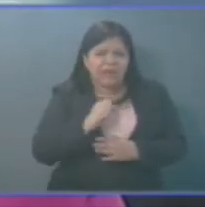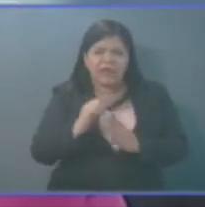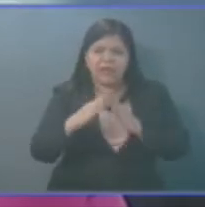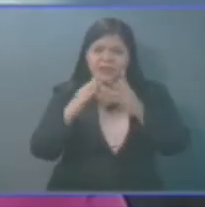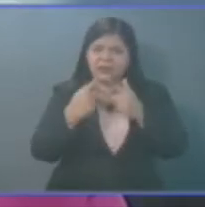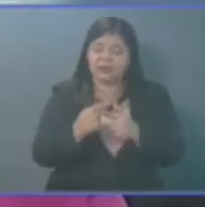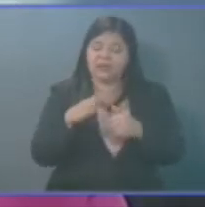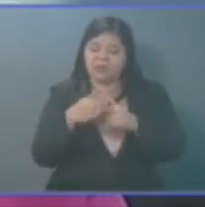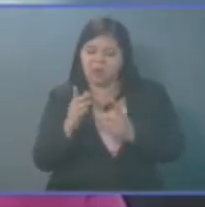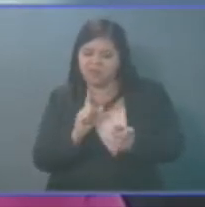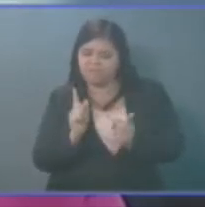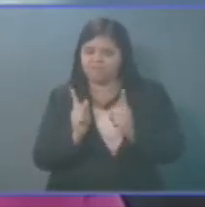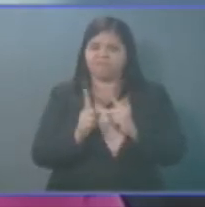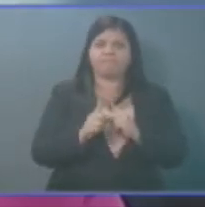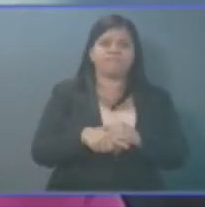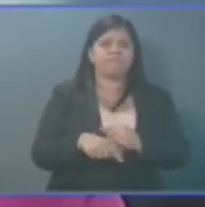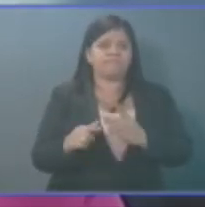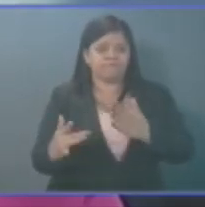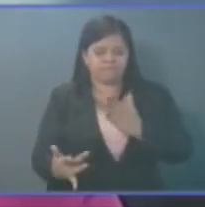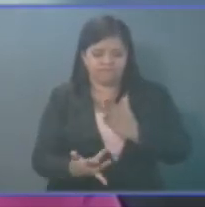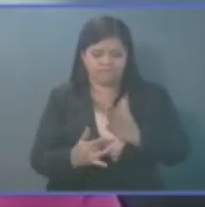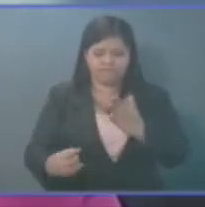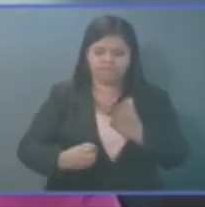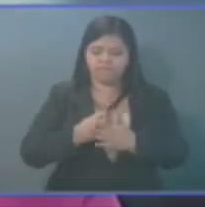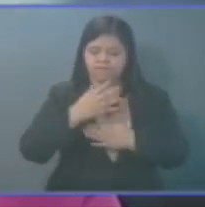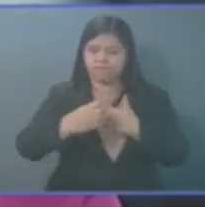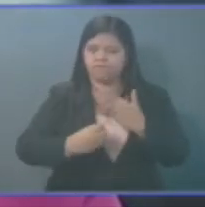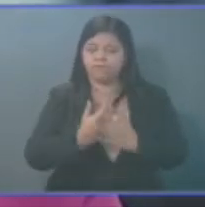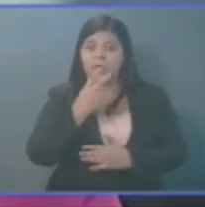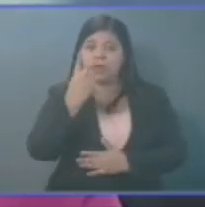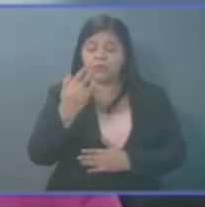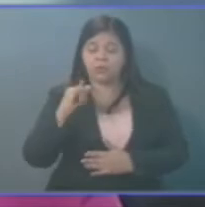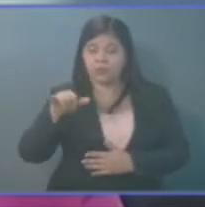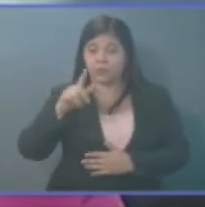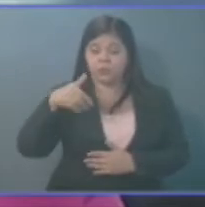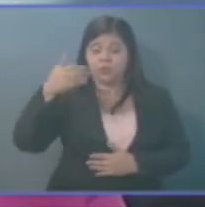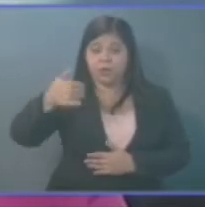la estructura es colocada el 2 de junio de 1960